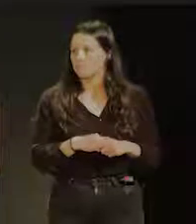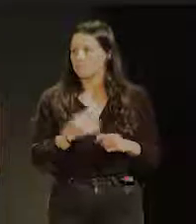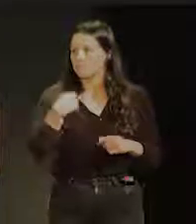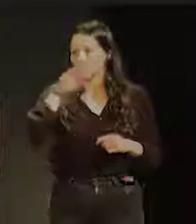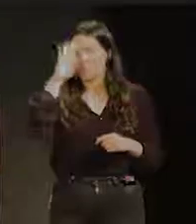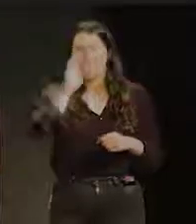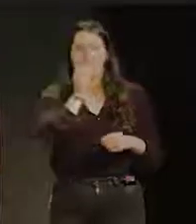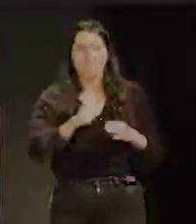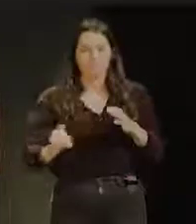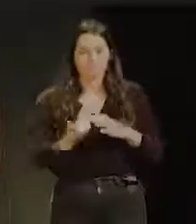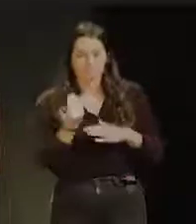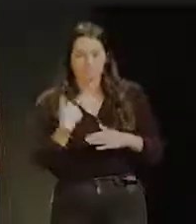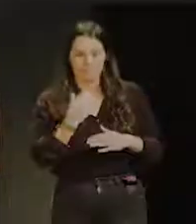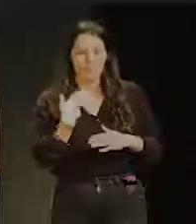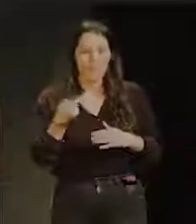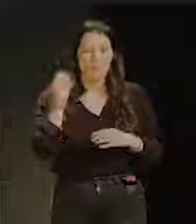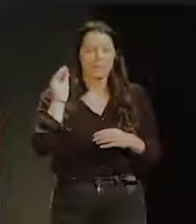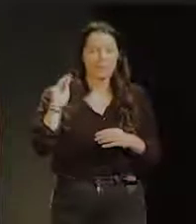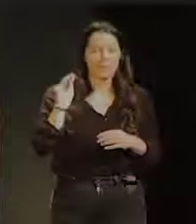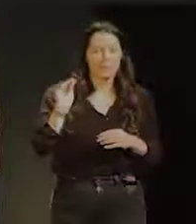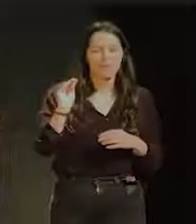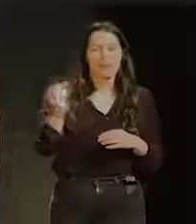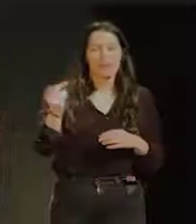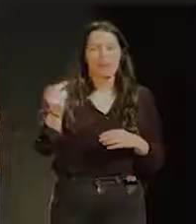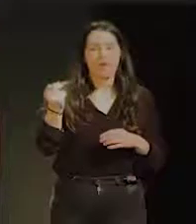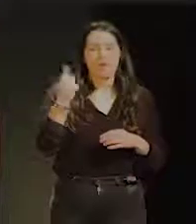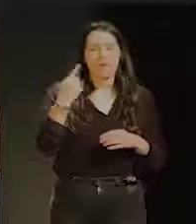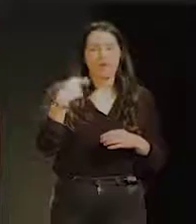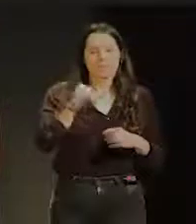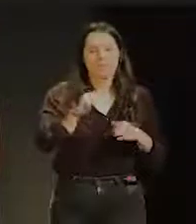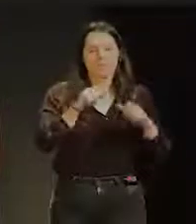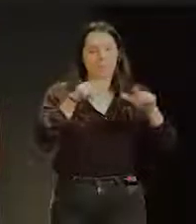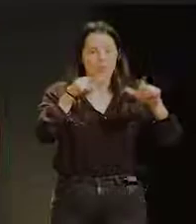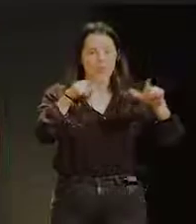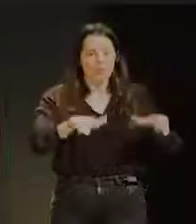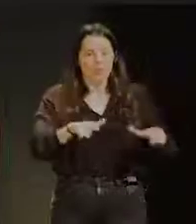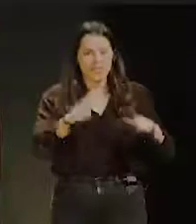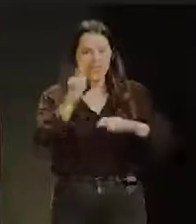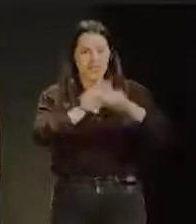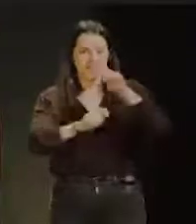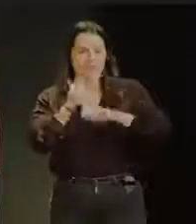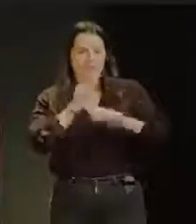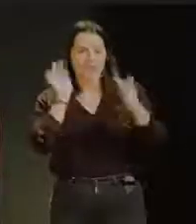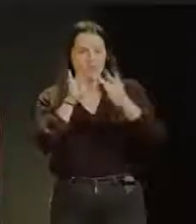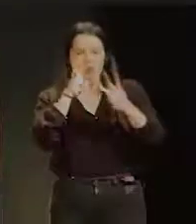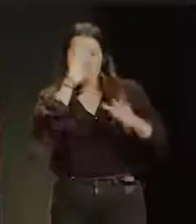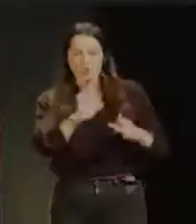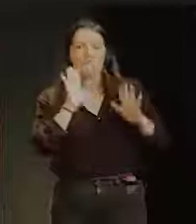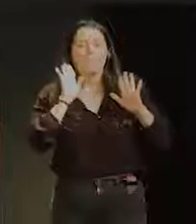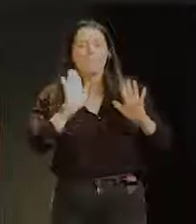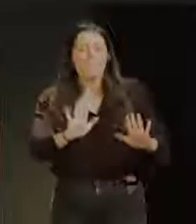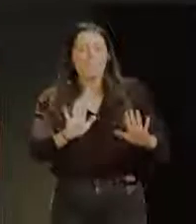Hola, buenos días. Quería preguntarte, ¿habíais conectado directamente con salas, locales, asociaciones, pero a nivel